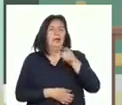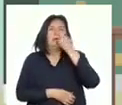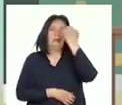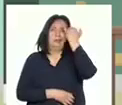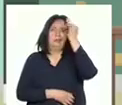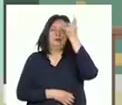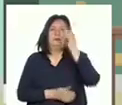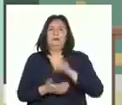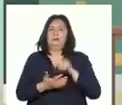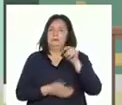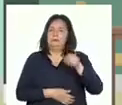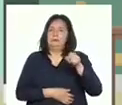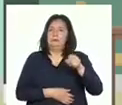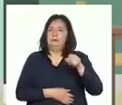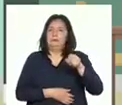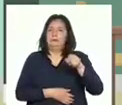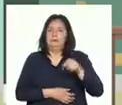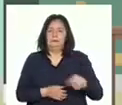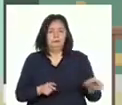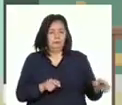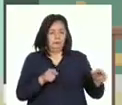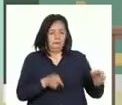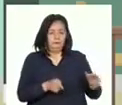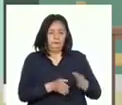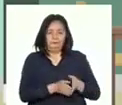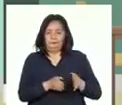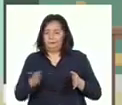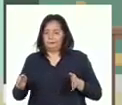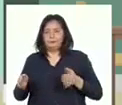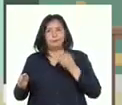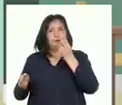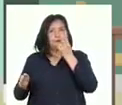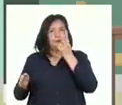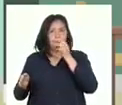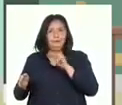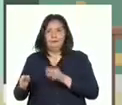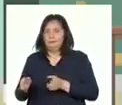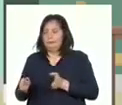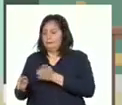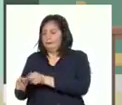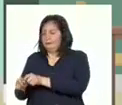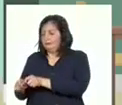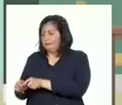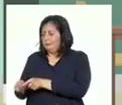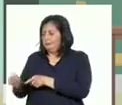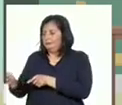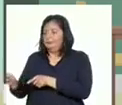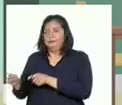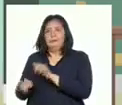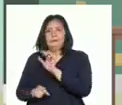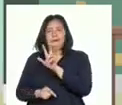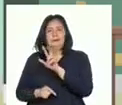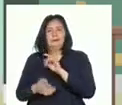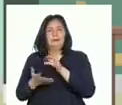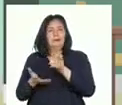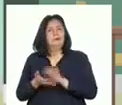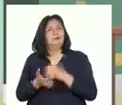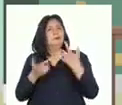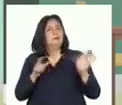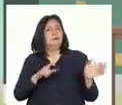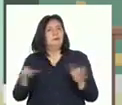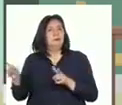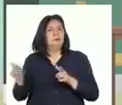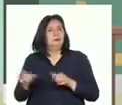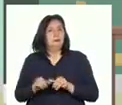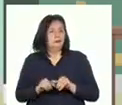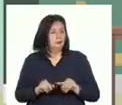idea. Con esto sería 2 metros y 3 metros. ¡Listo! El largo